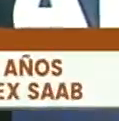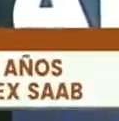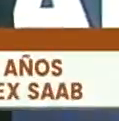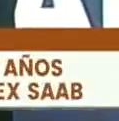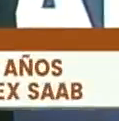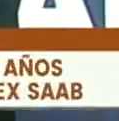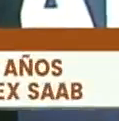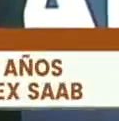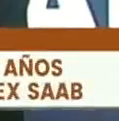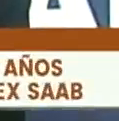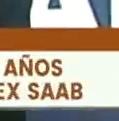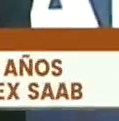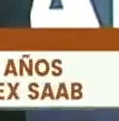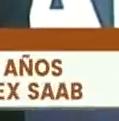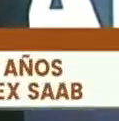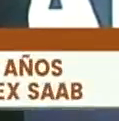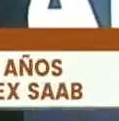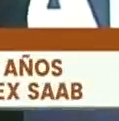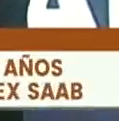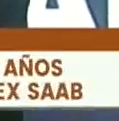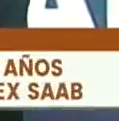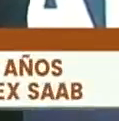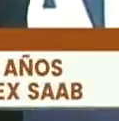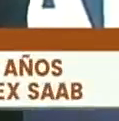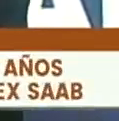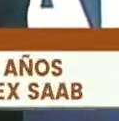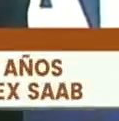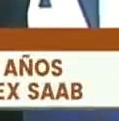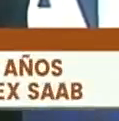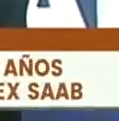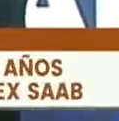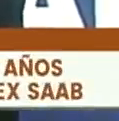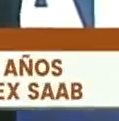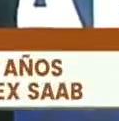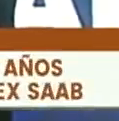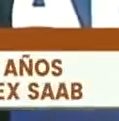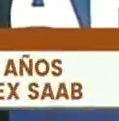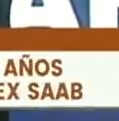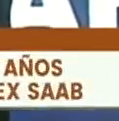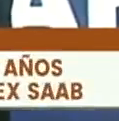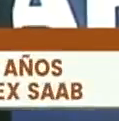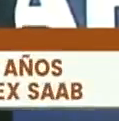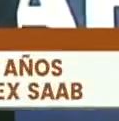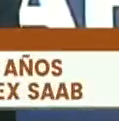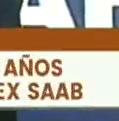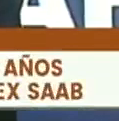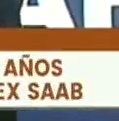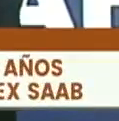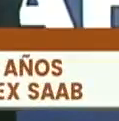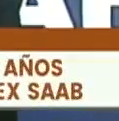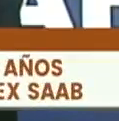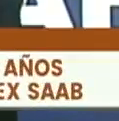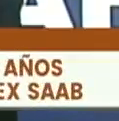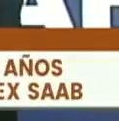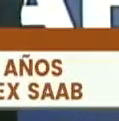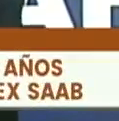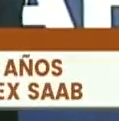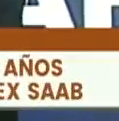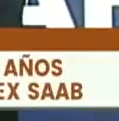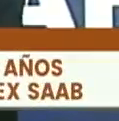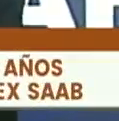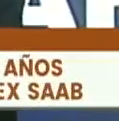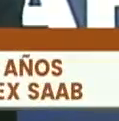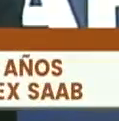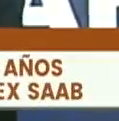comunicación en contra, promoviendo campañas en contra de Venezuela, y precisamente ese silencio que se tiene sobre el diplomático Alex